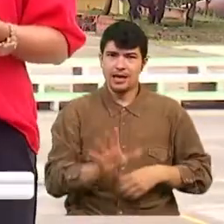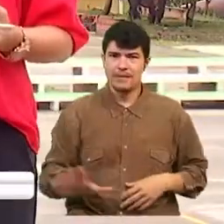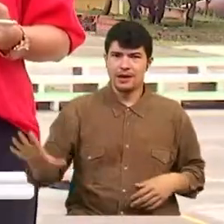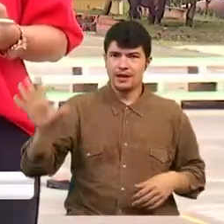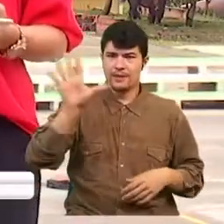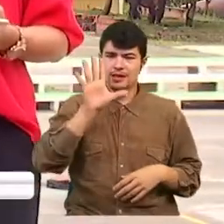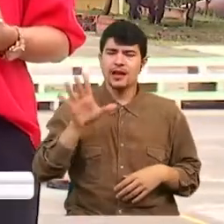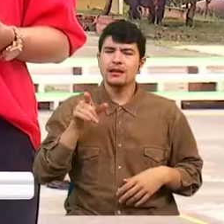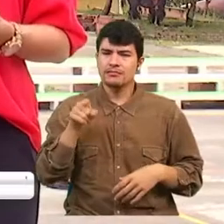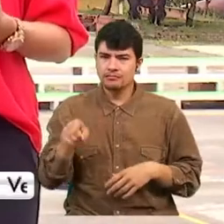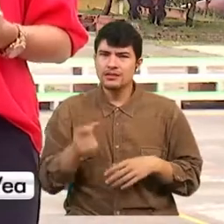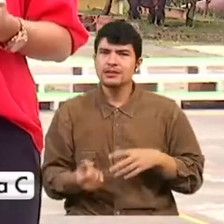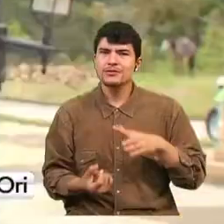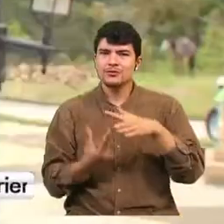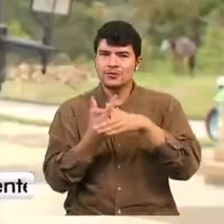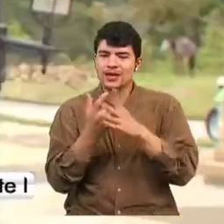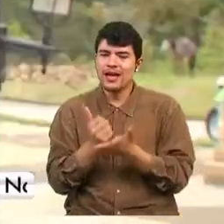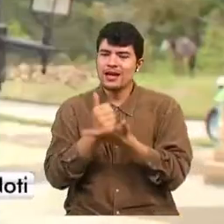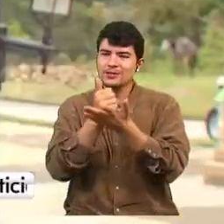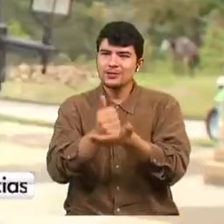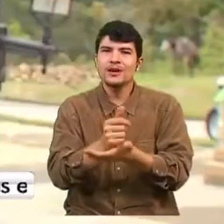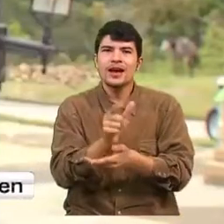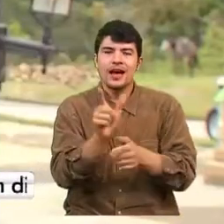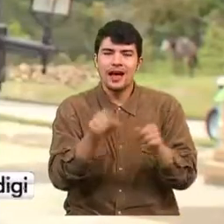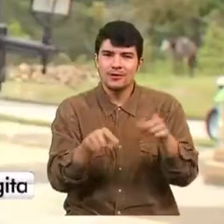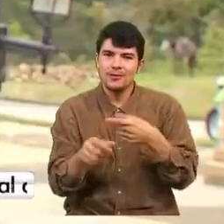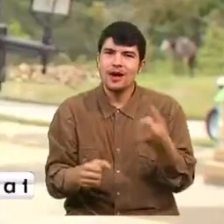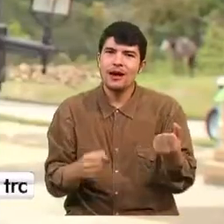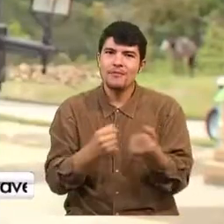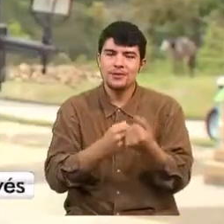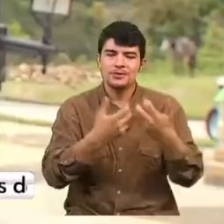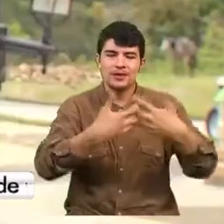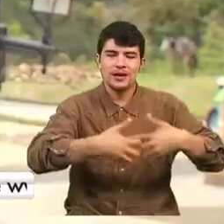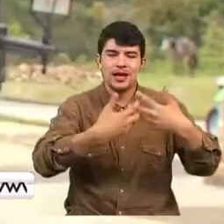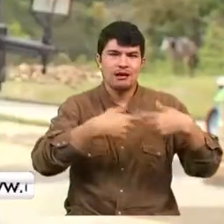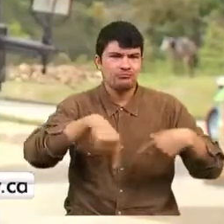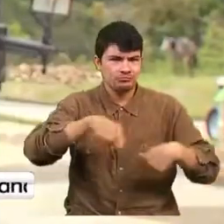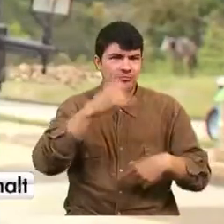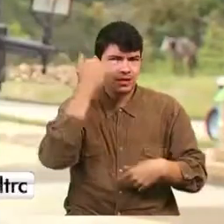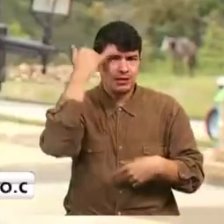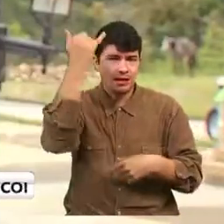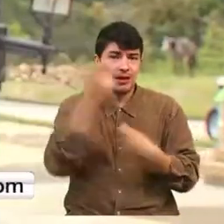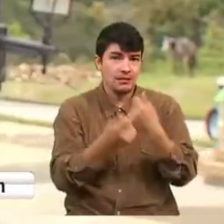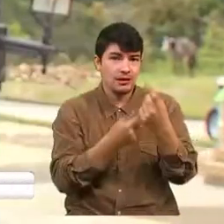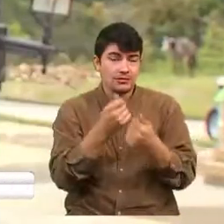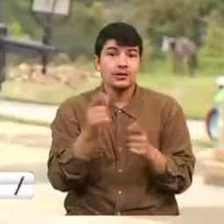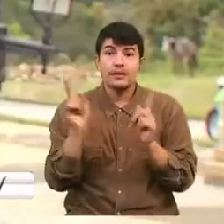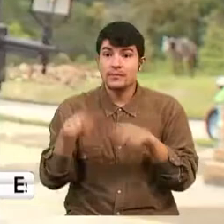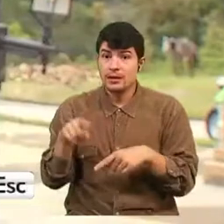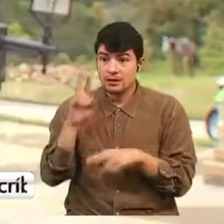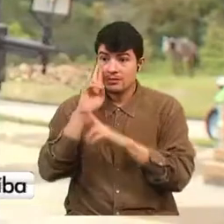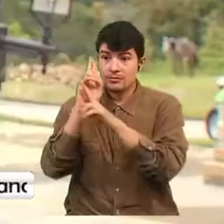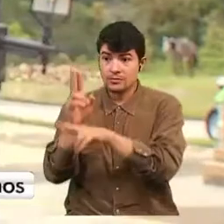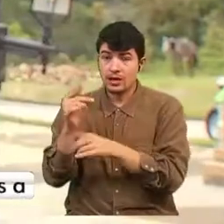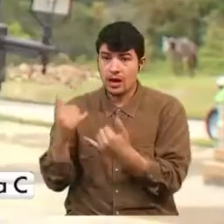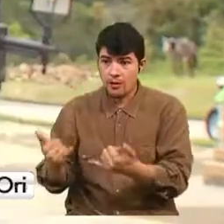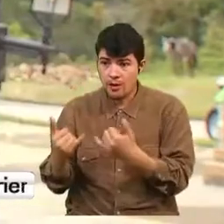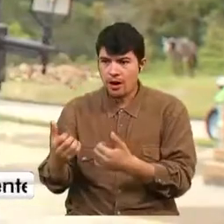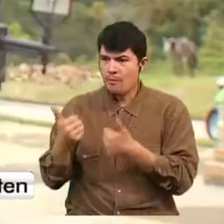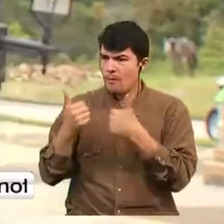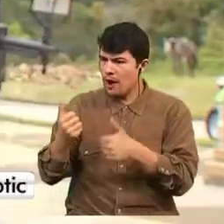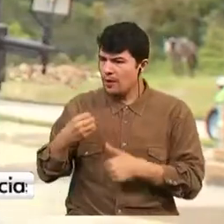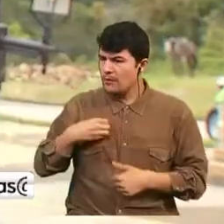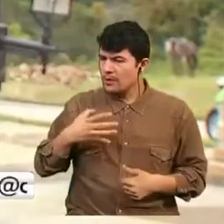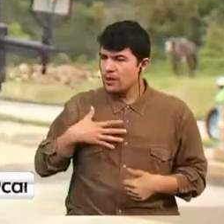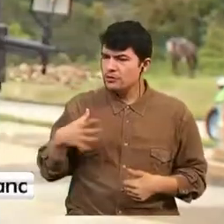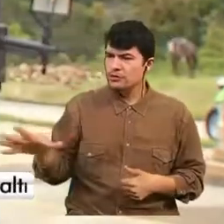diferentes ayudas para estos microempresarios que tienen ideas de negocios. Cabe recordar también, John, que esta es una muy buena oportunidad